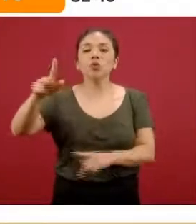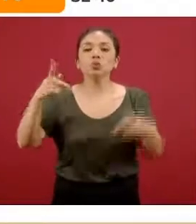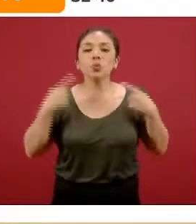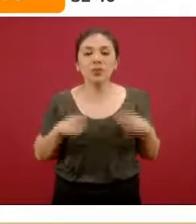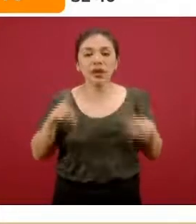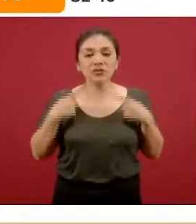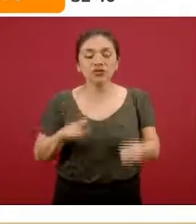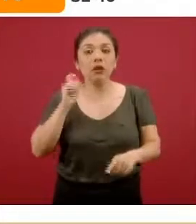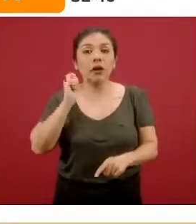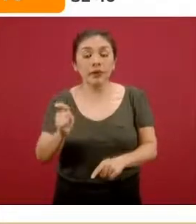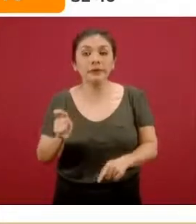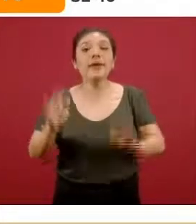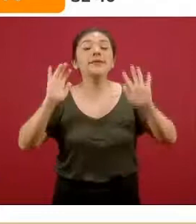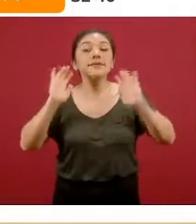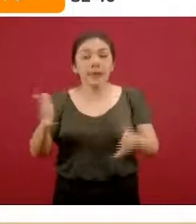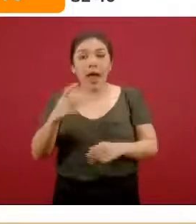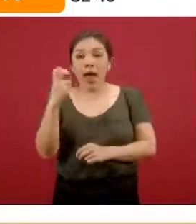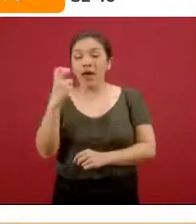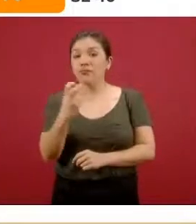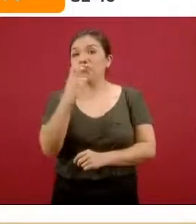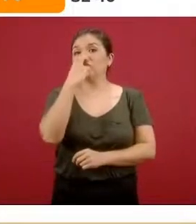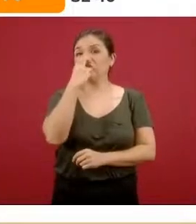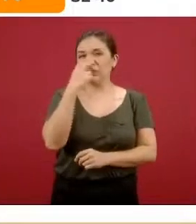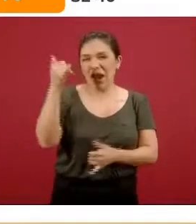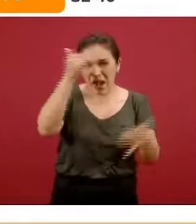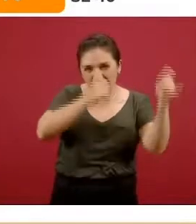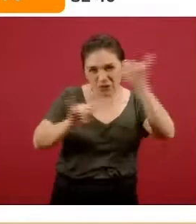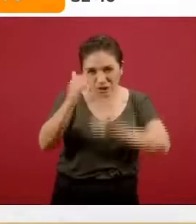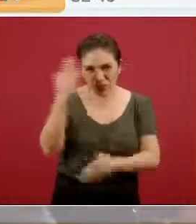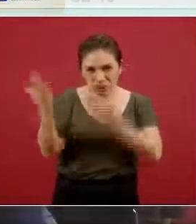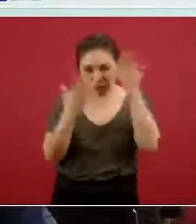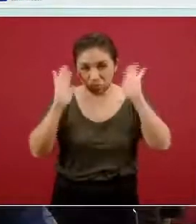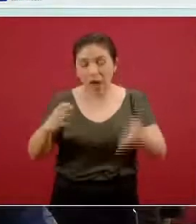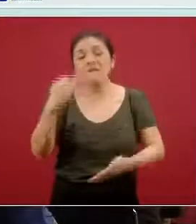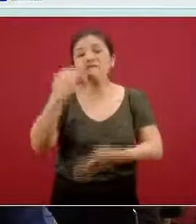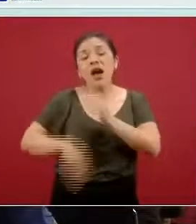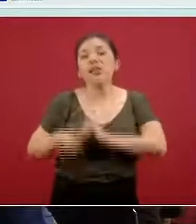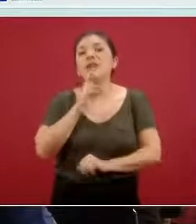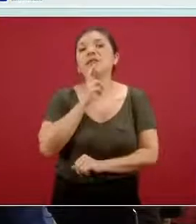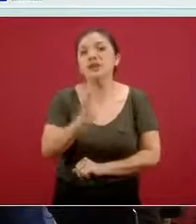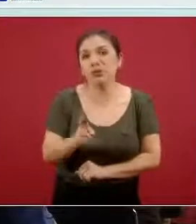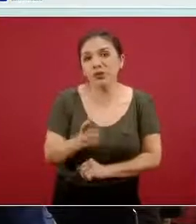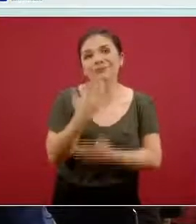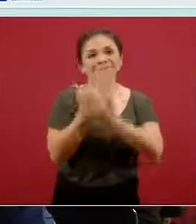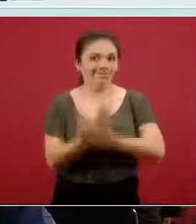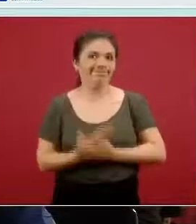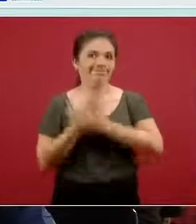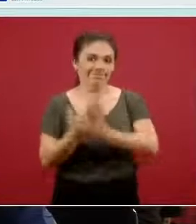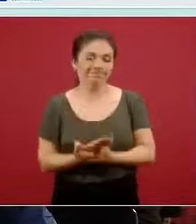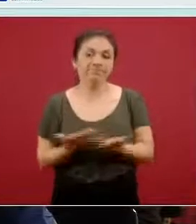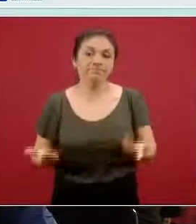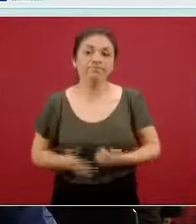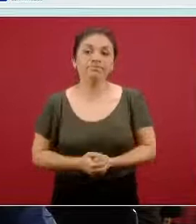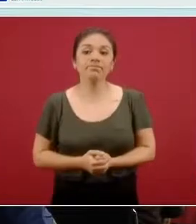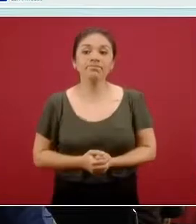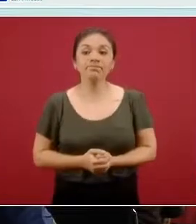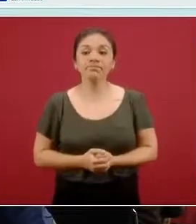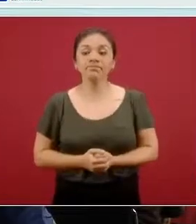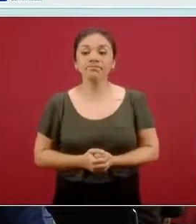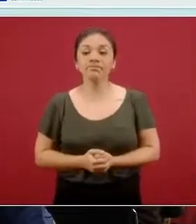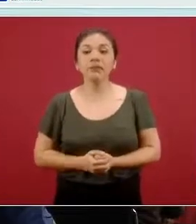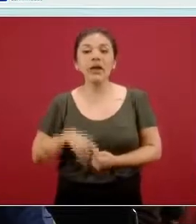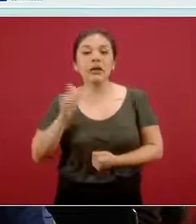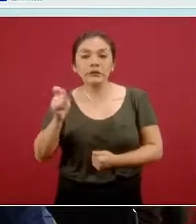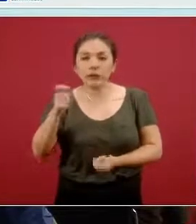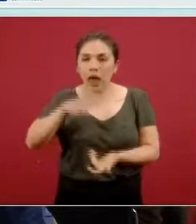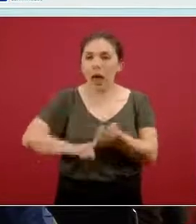41.778 personas que en su momento tienen pendiente precisamente un resultado de laboratorio. De las más de